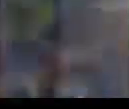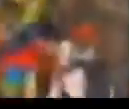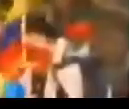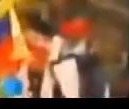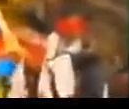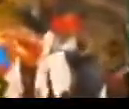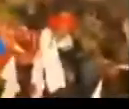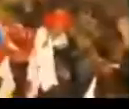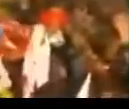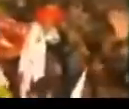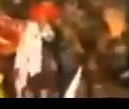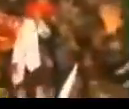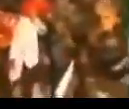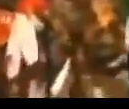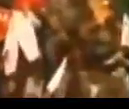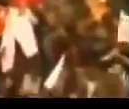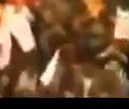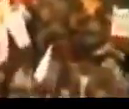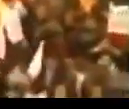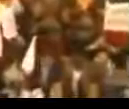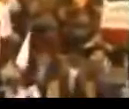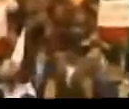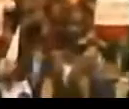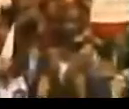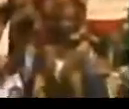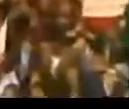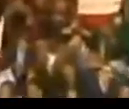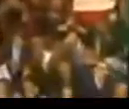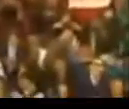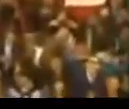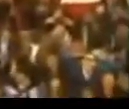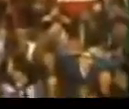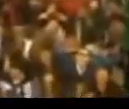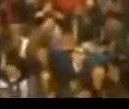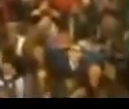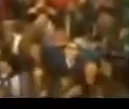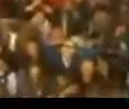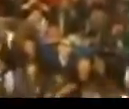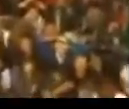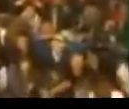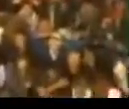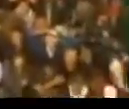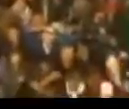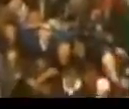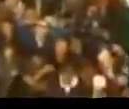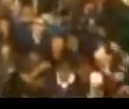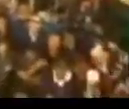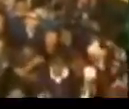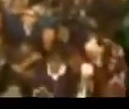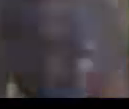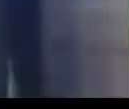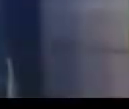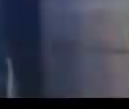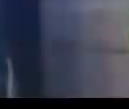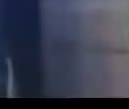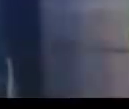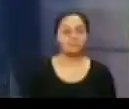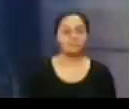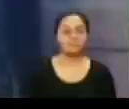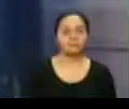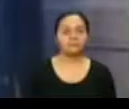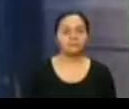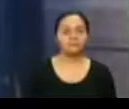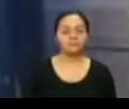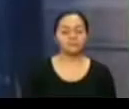Tienen el apoyo descarado de los imperios, de sus medios de comunicación,